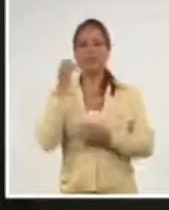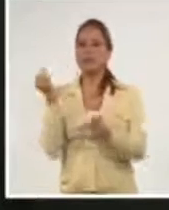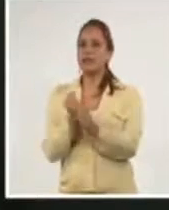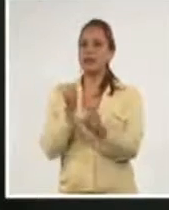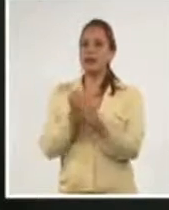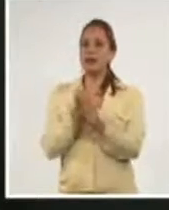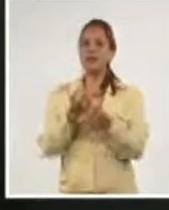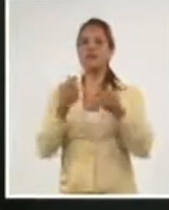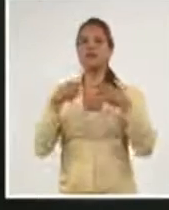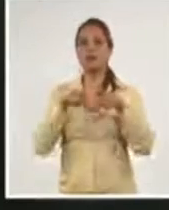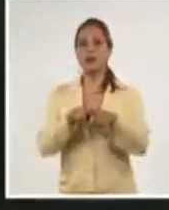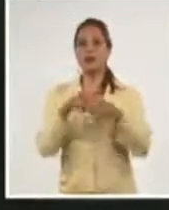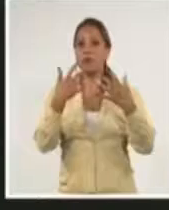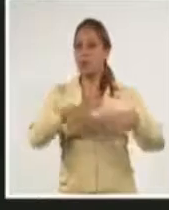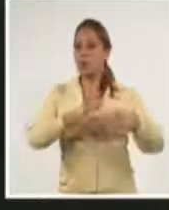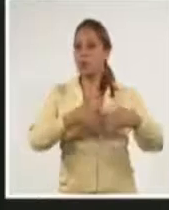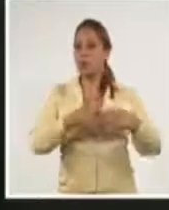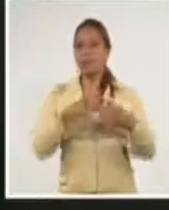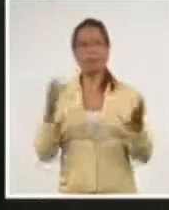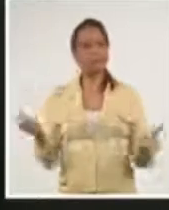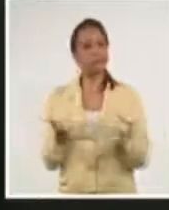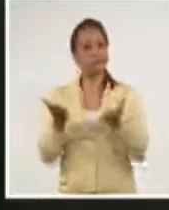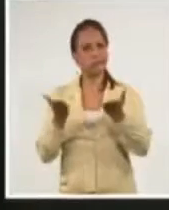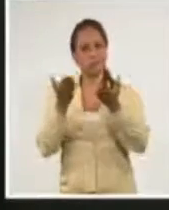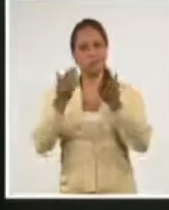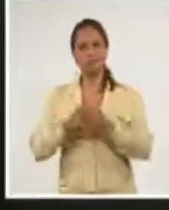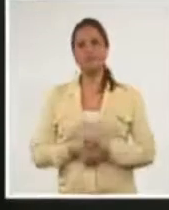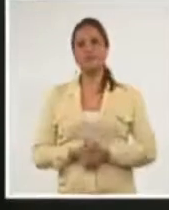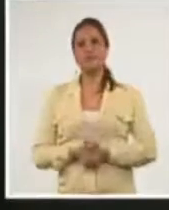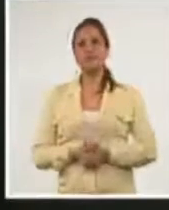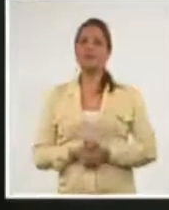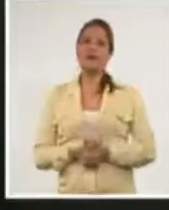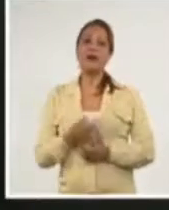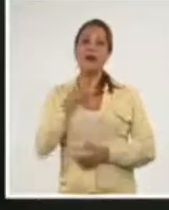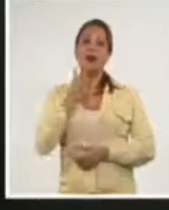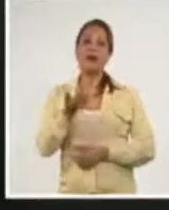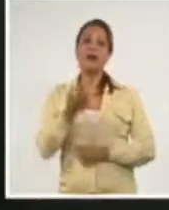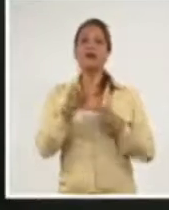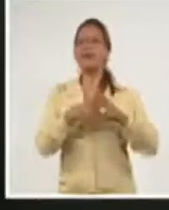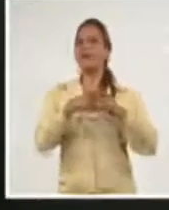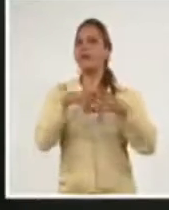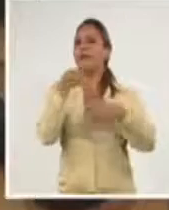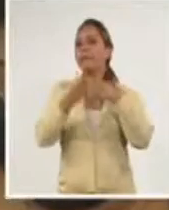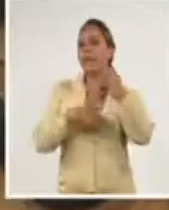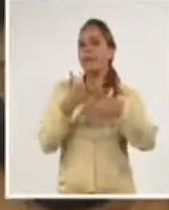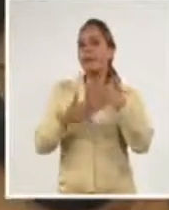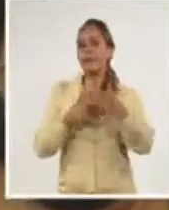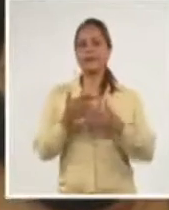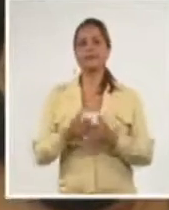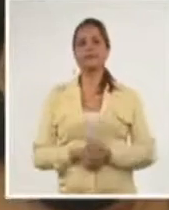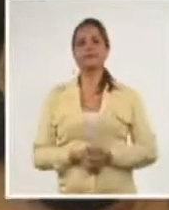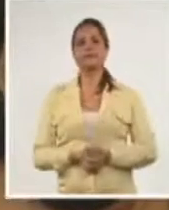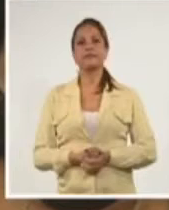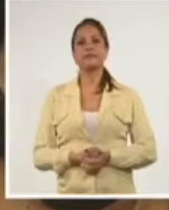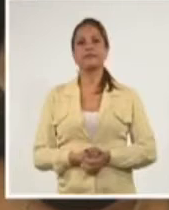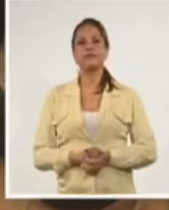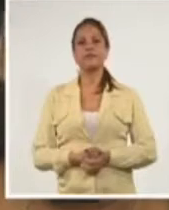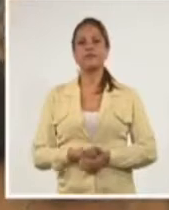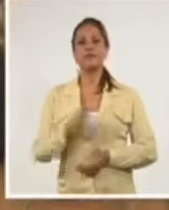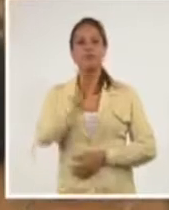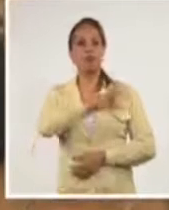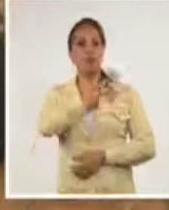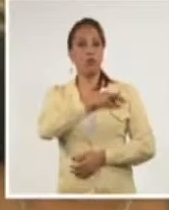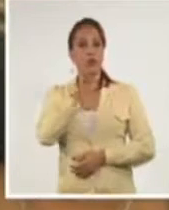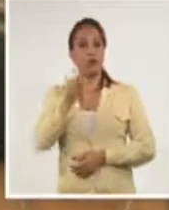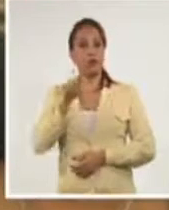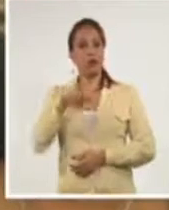unidad productora para salir de todos estos problemas que estamos atravesando. En otro orden, los delegados